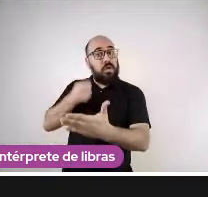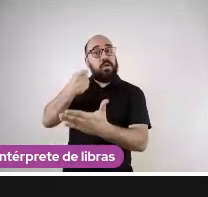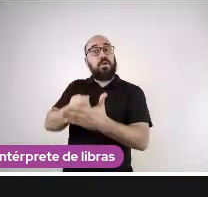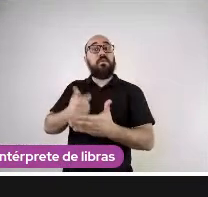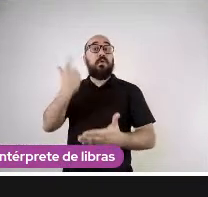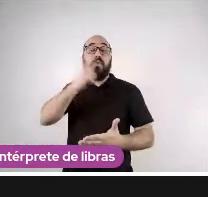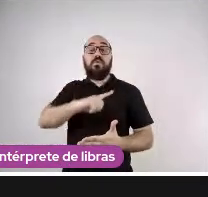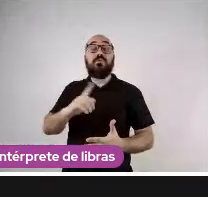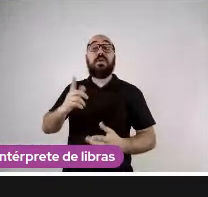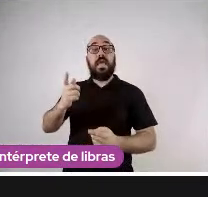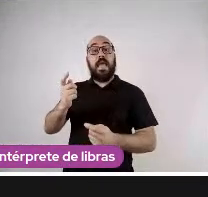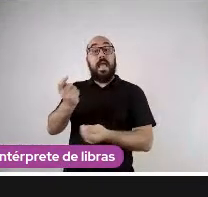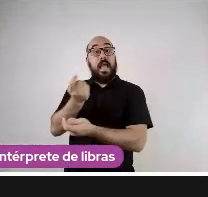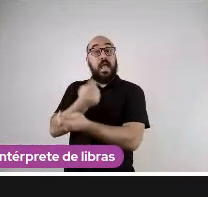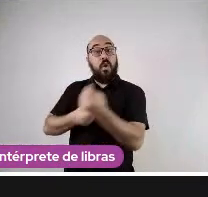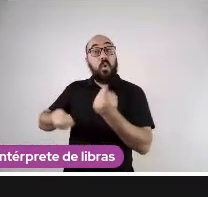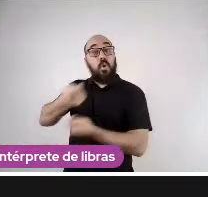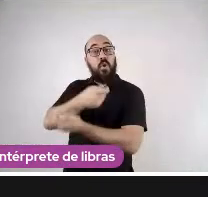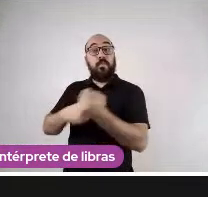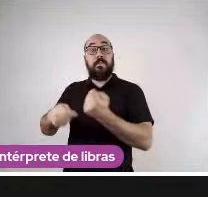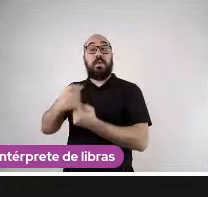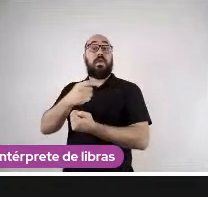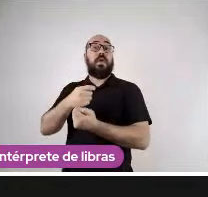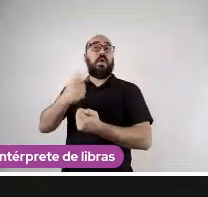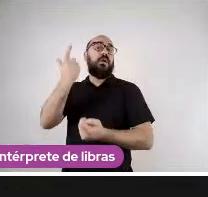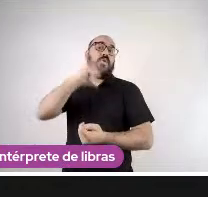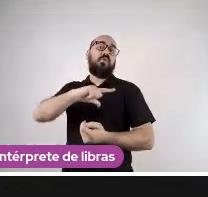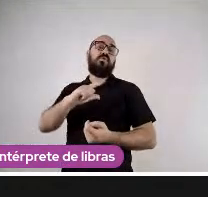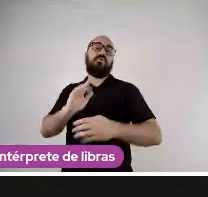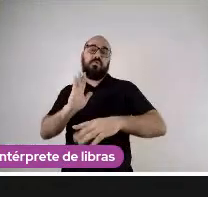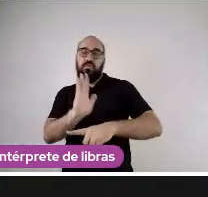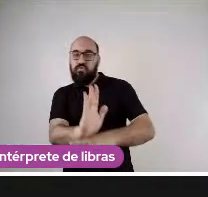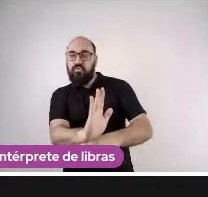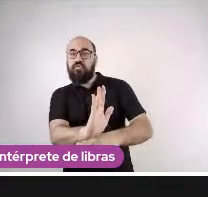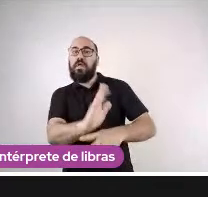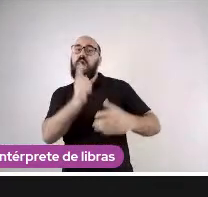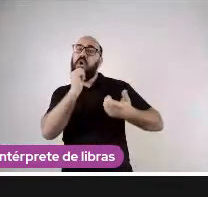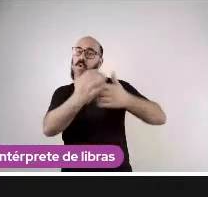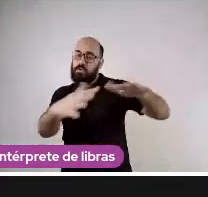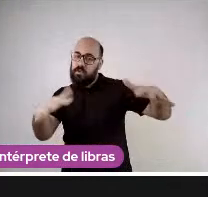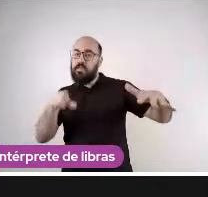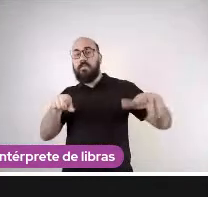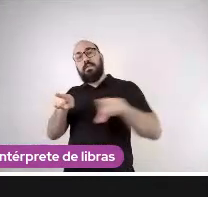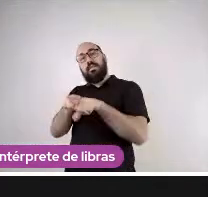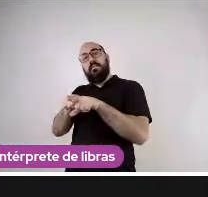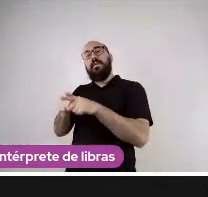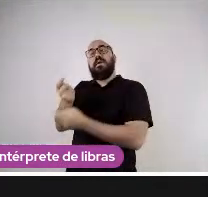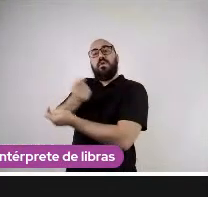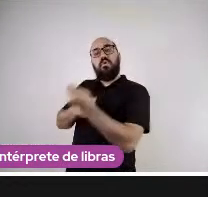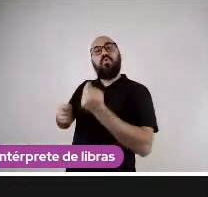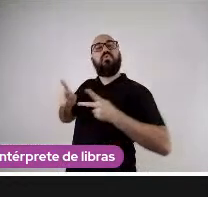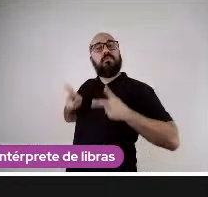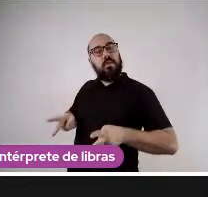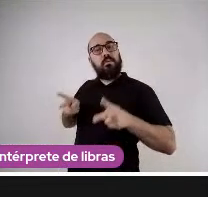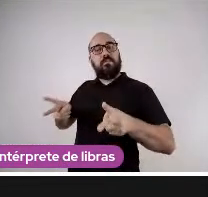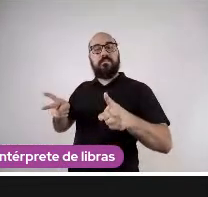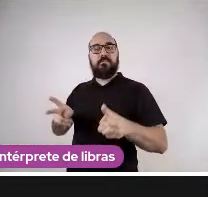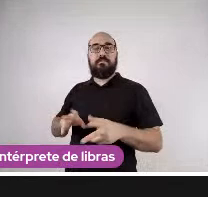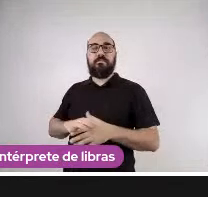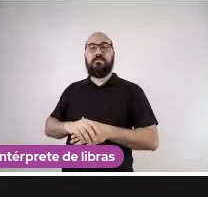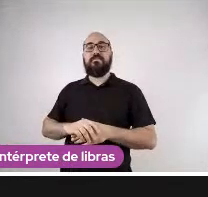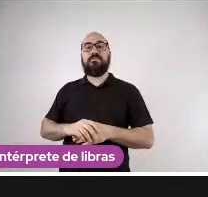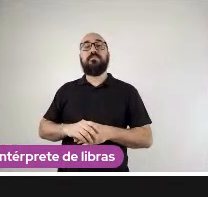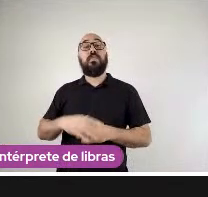podemos prosperar a la vez que protegemos el medio marino. Lo primero que quiero dejar claro es que la salud,